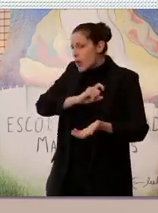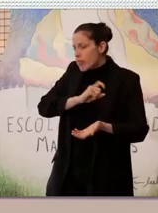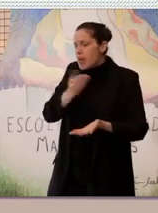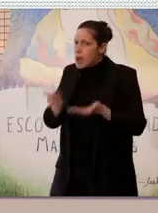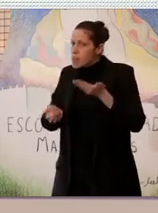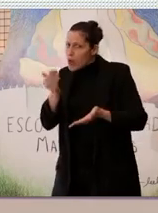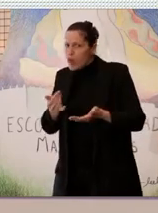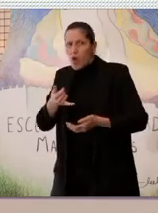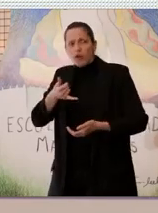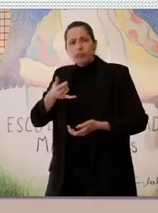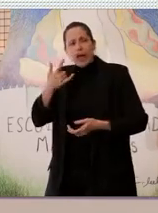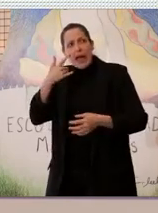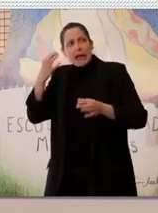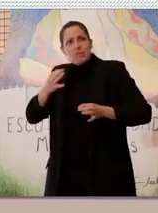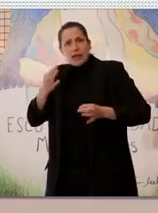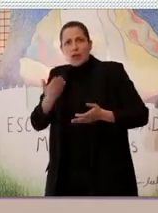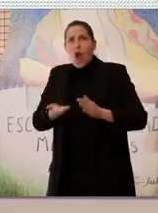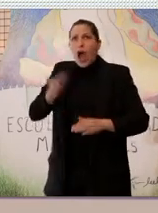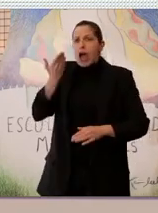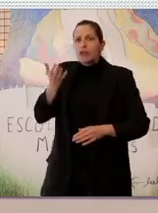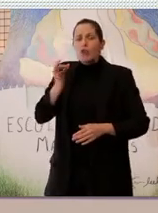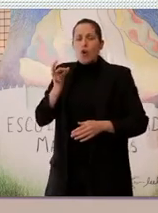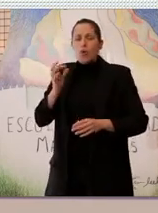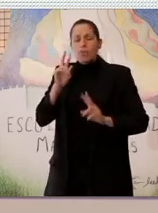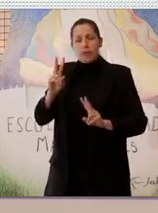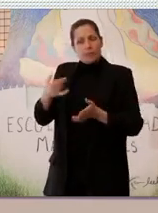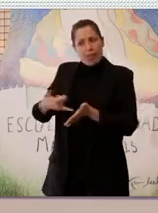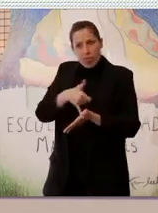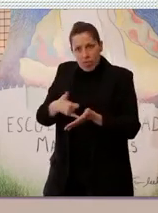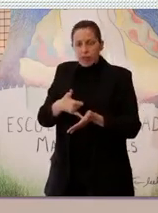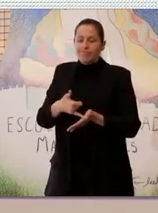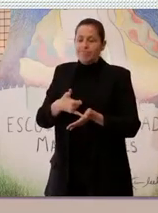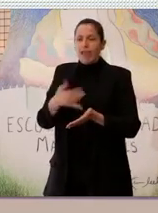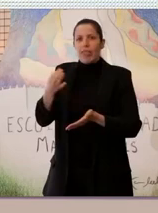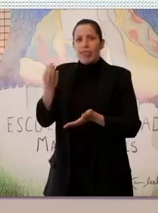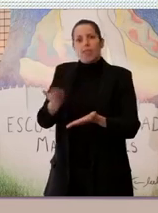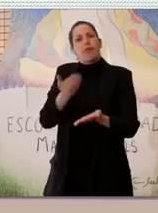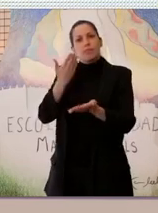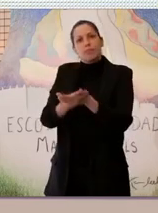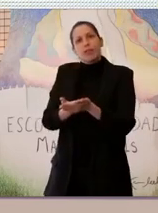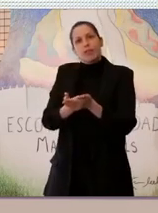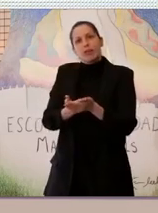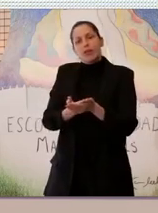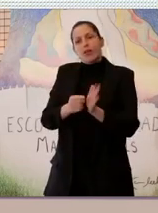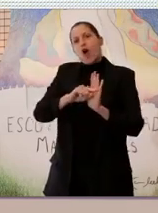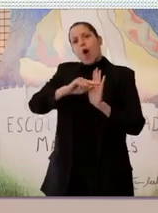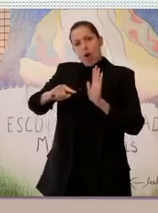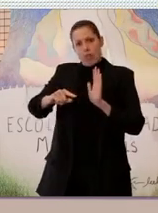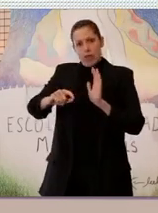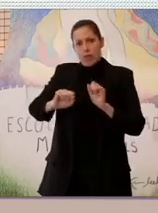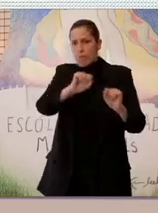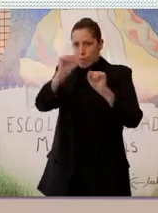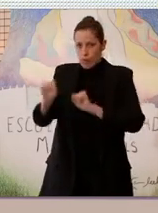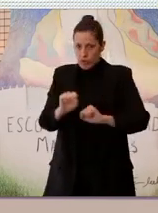alto o de medio con especial vulnerabilidad, si pedimos la orden de protección, que puede que no la